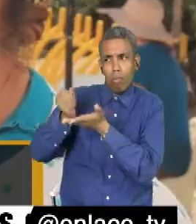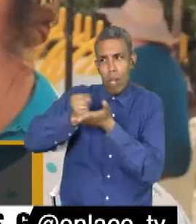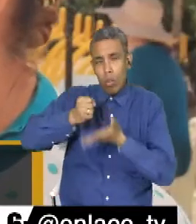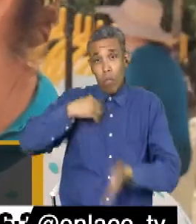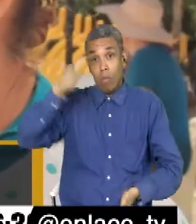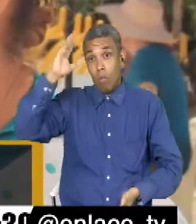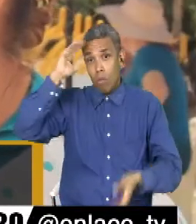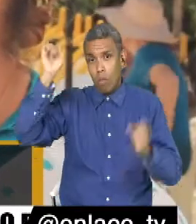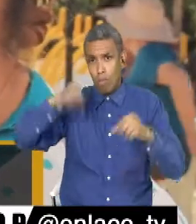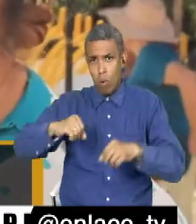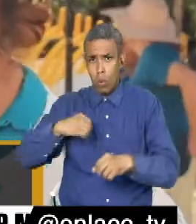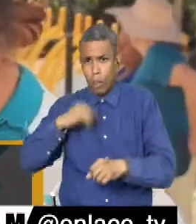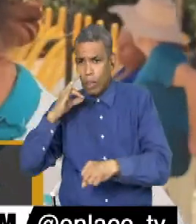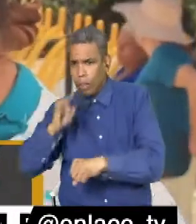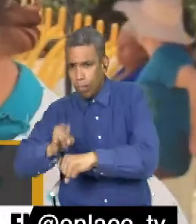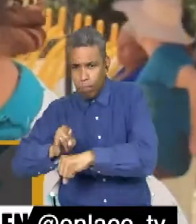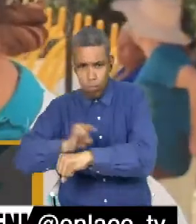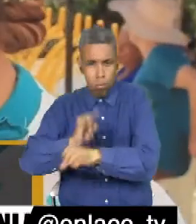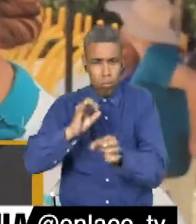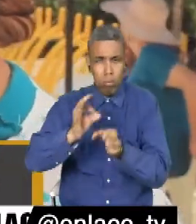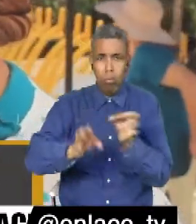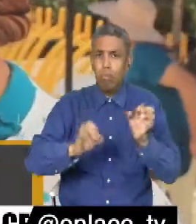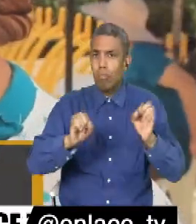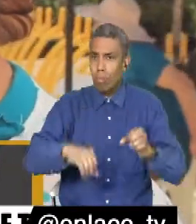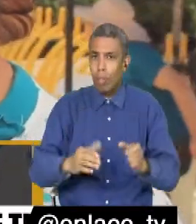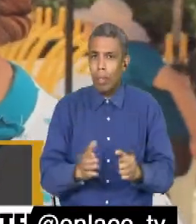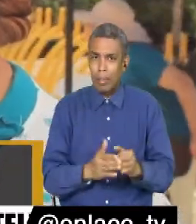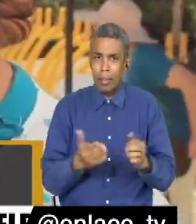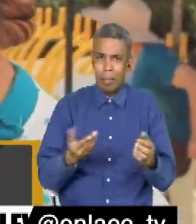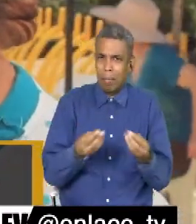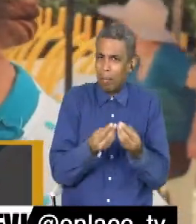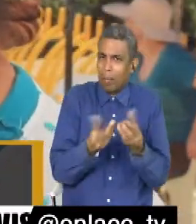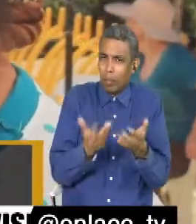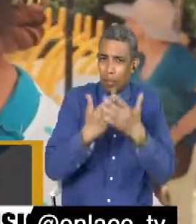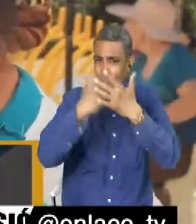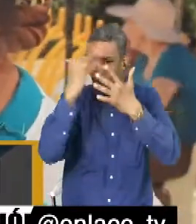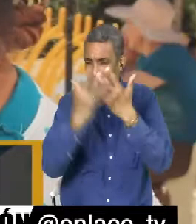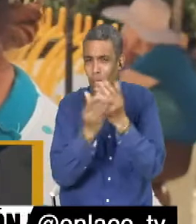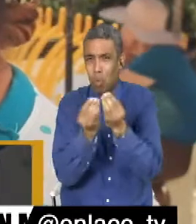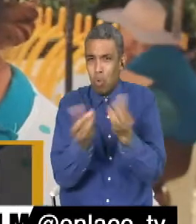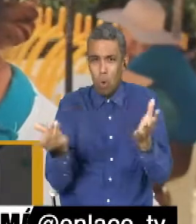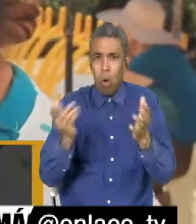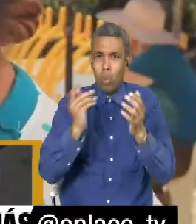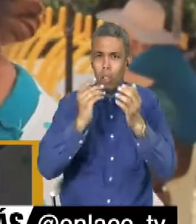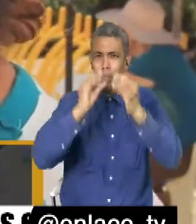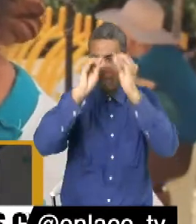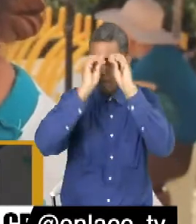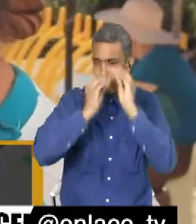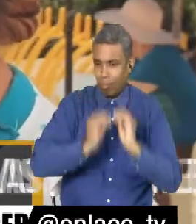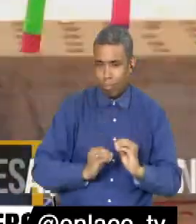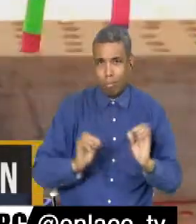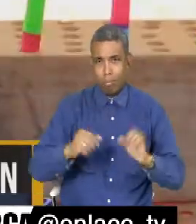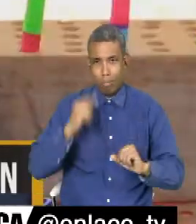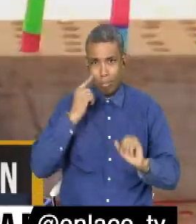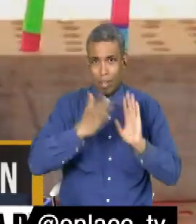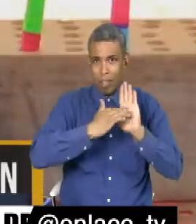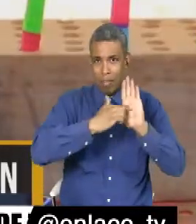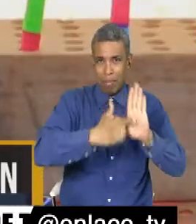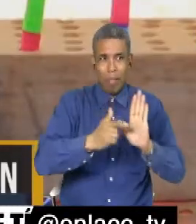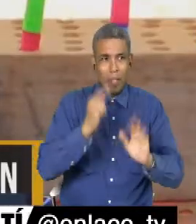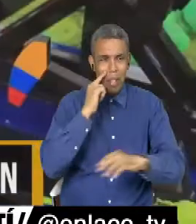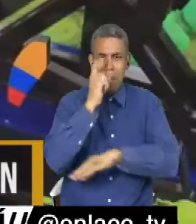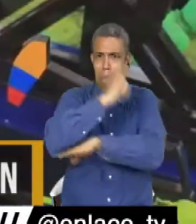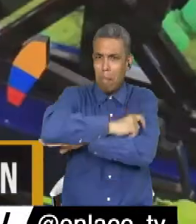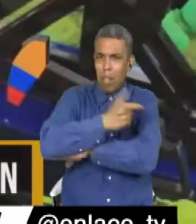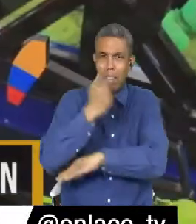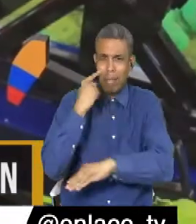puede acercarse a llevar los souvenirs del lugar visitado, porque esa es la idea, que la artesanía va de mano con el turismo. Machines,